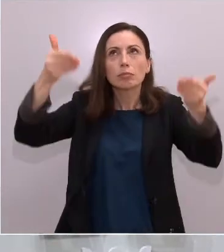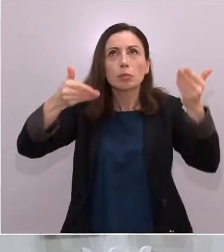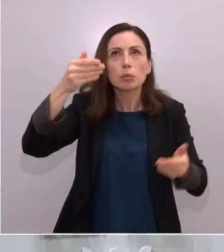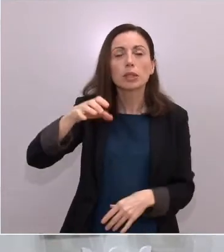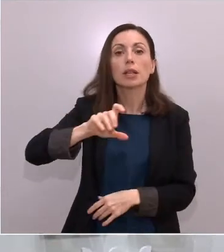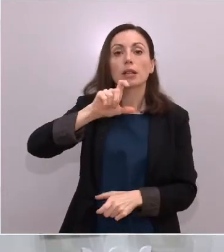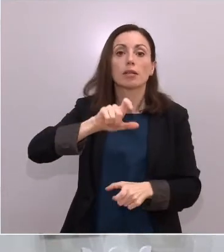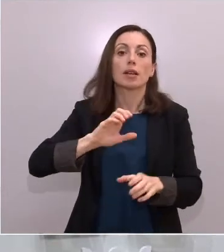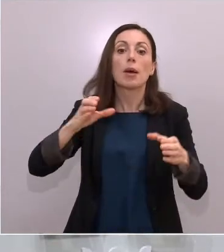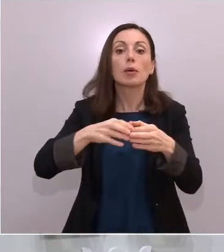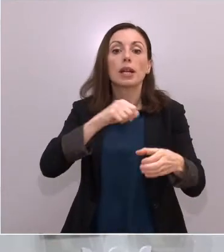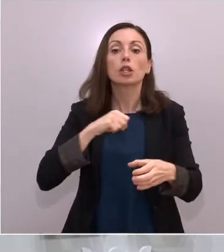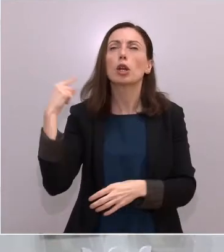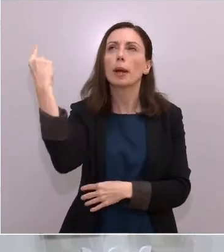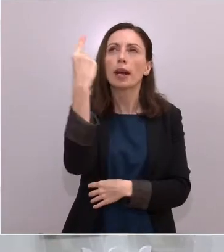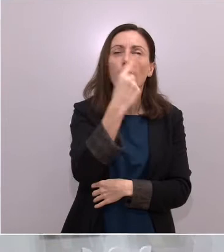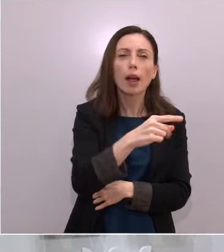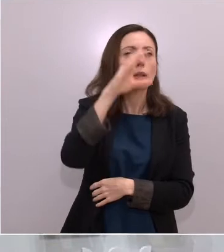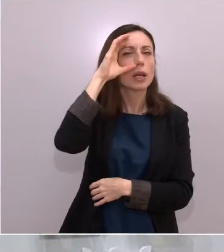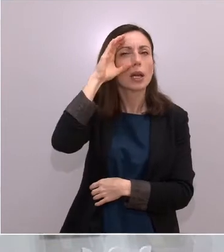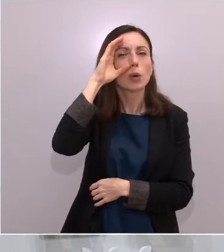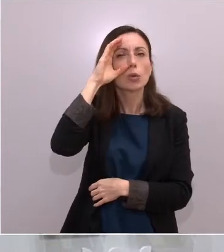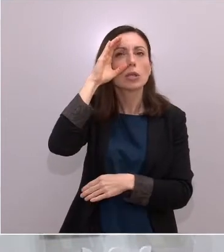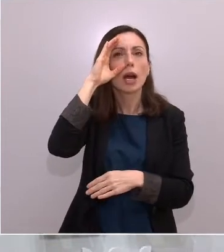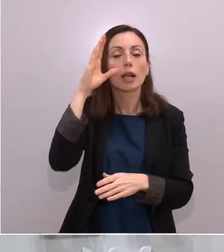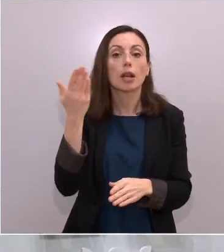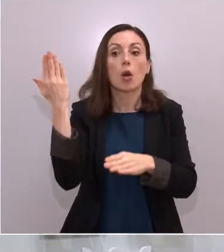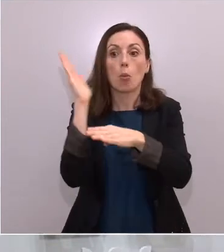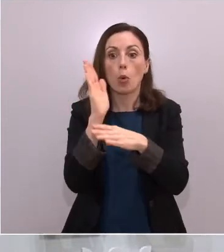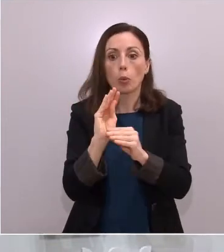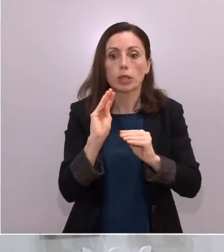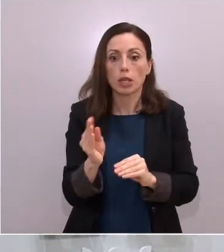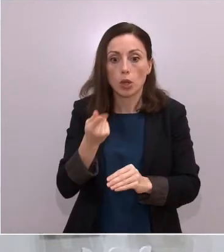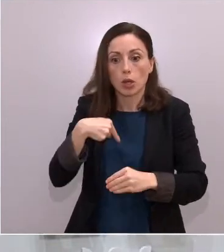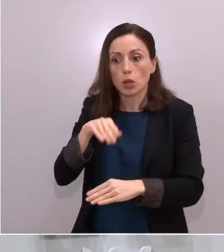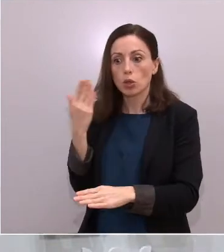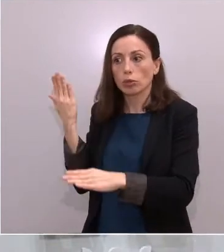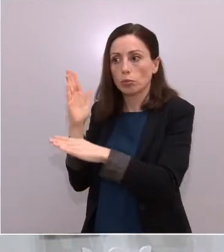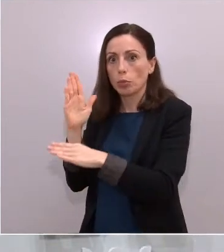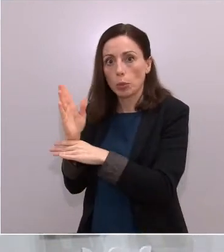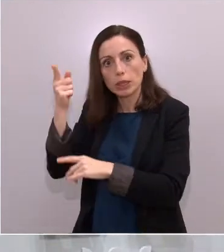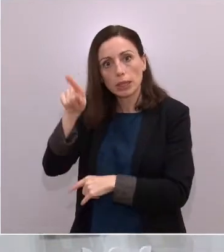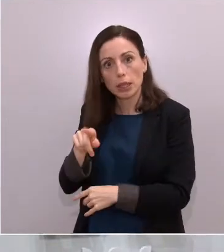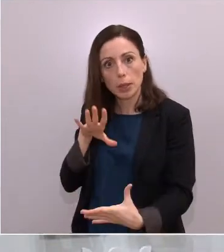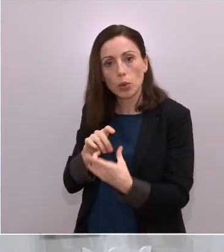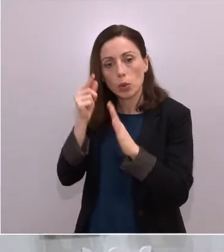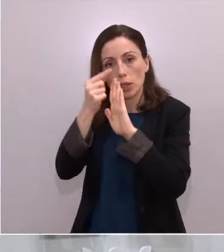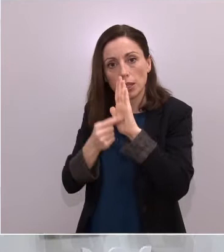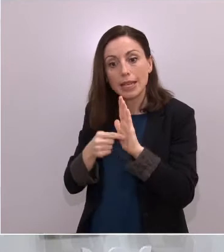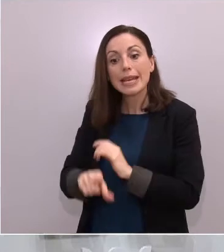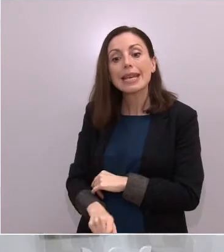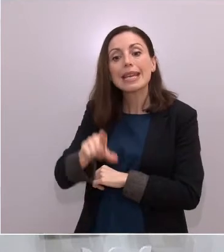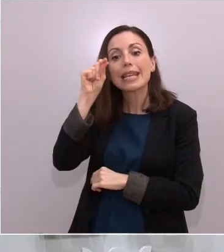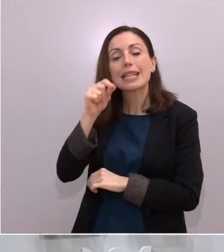escuchar a las comunidades autónomas, escuchar las propuestas también que tenemos relativas a esas medidas y que esas decisiones que se tomen